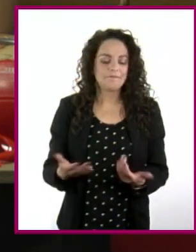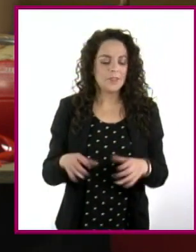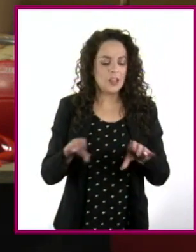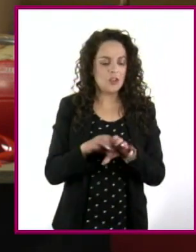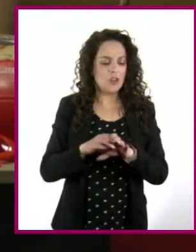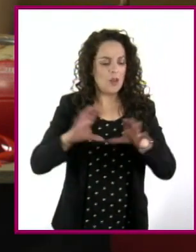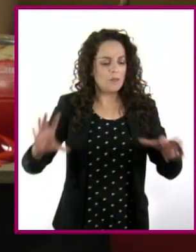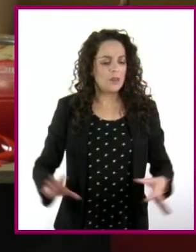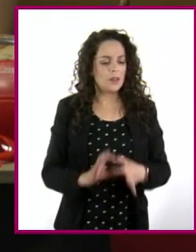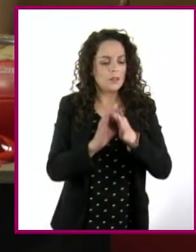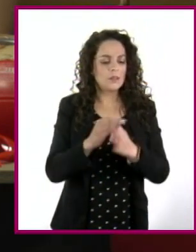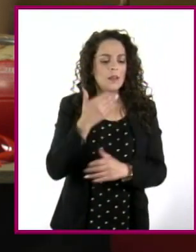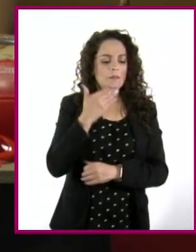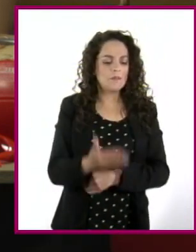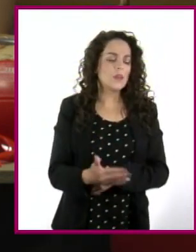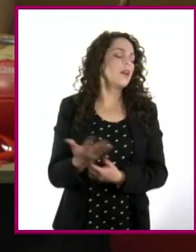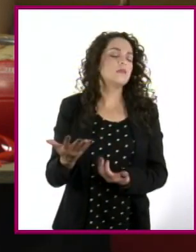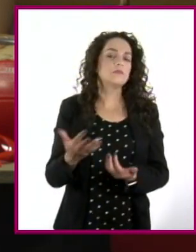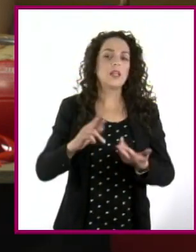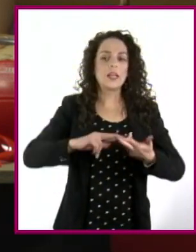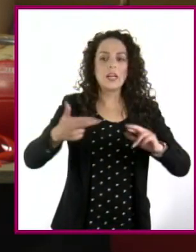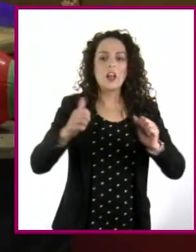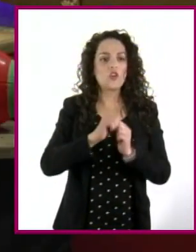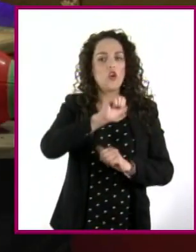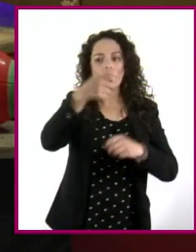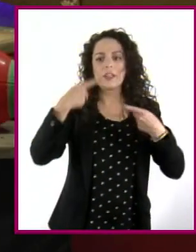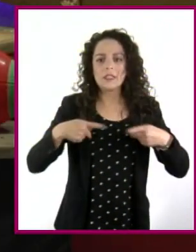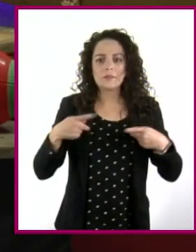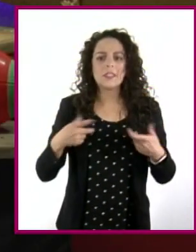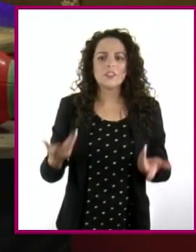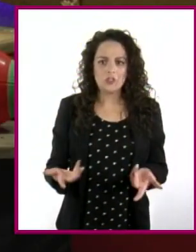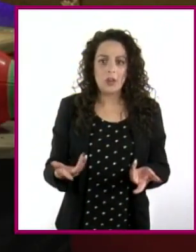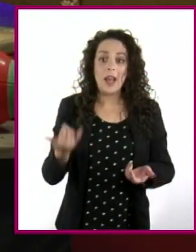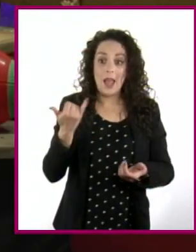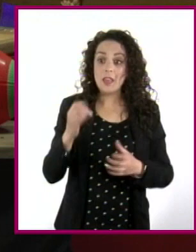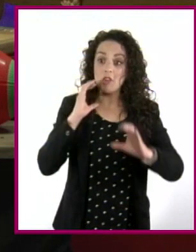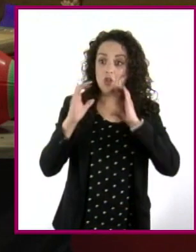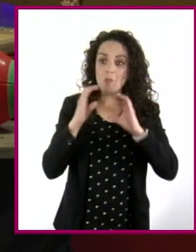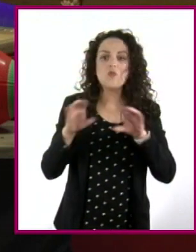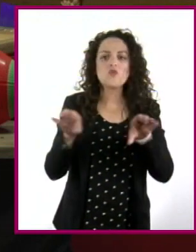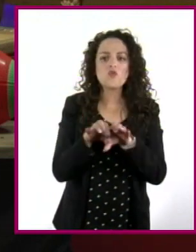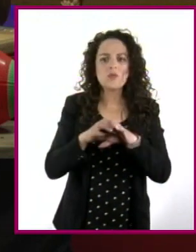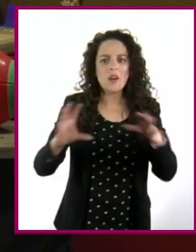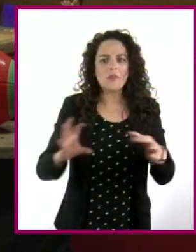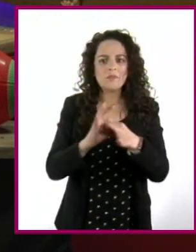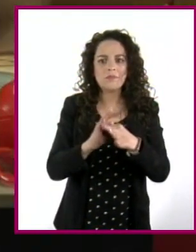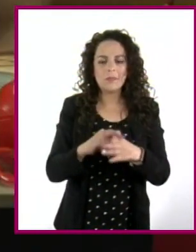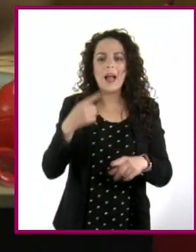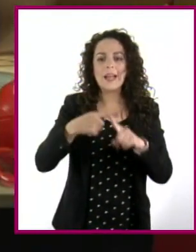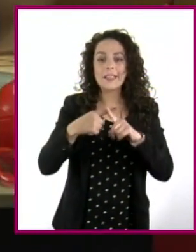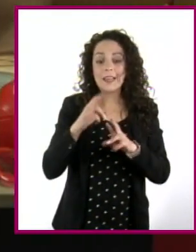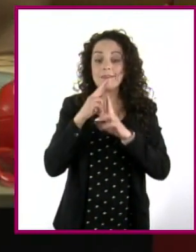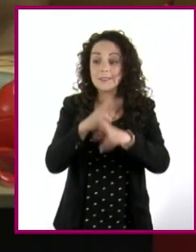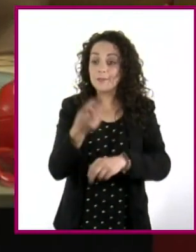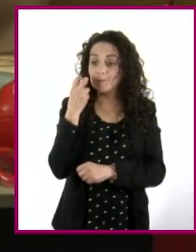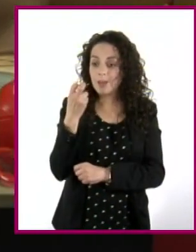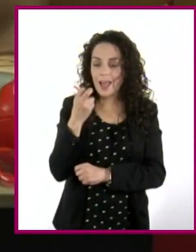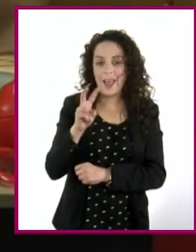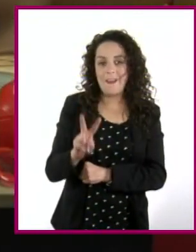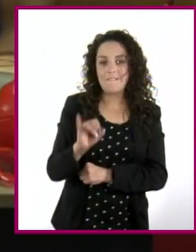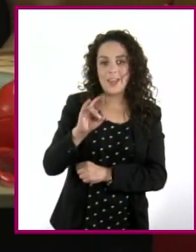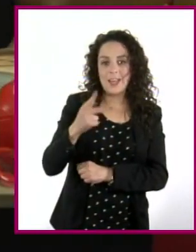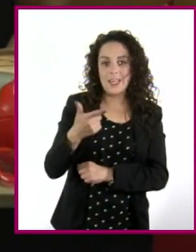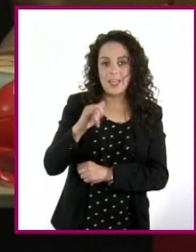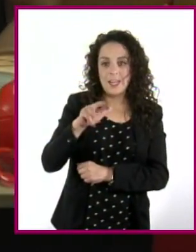relaciones interpersonales y qué función juega la comunicación? Esa pregunta nos la contestará Virginia Bon. Tiene las maestrías